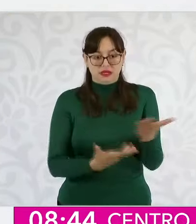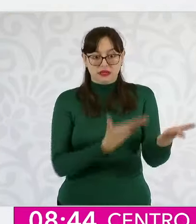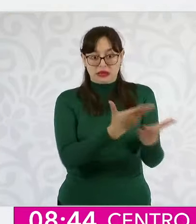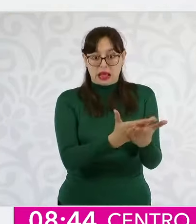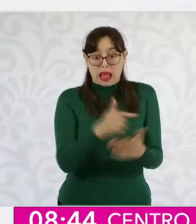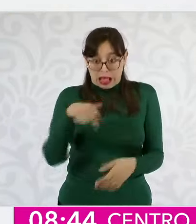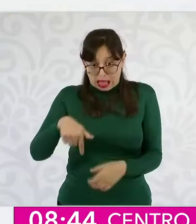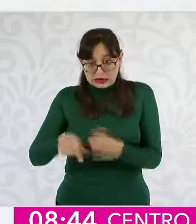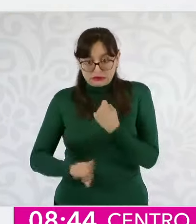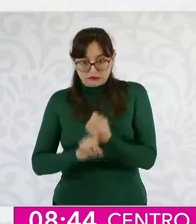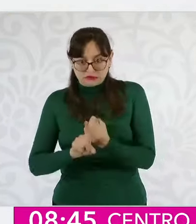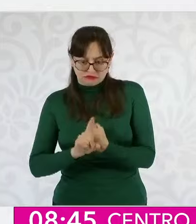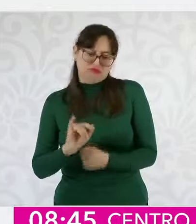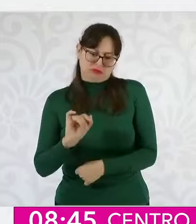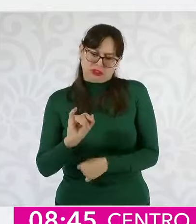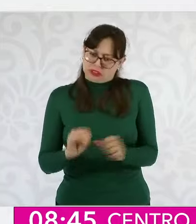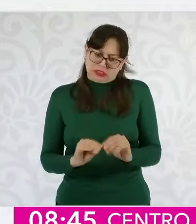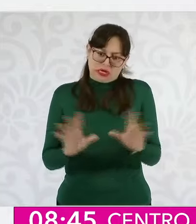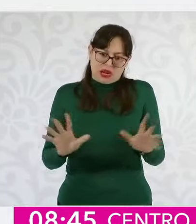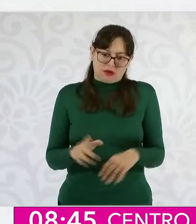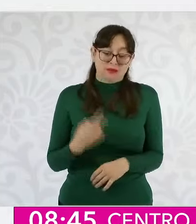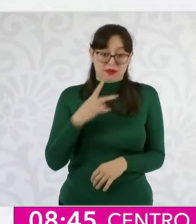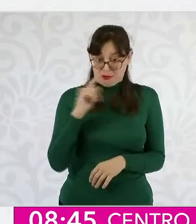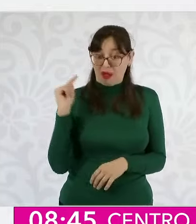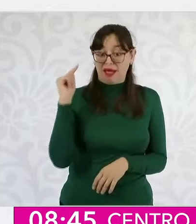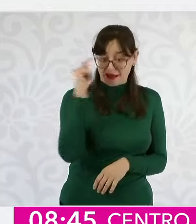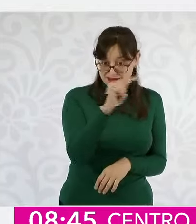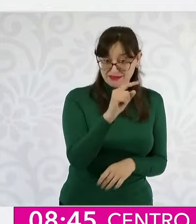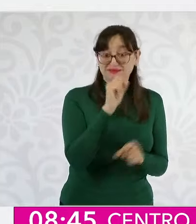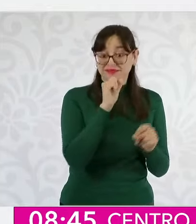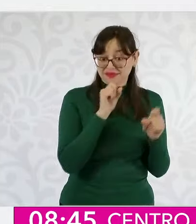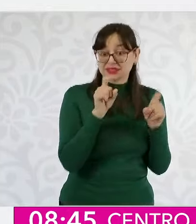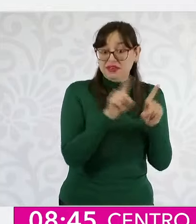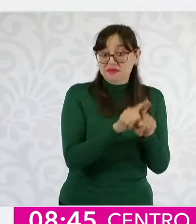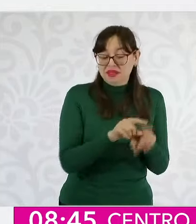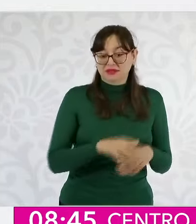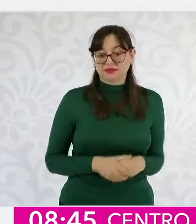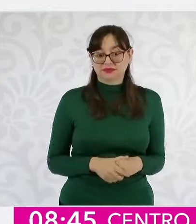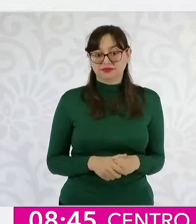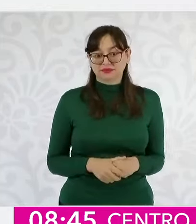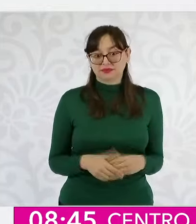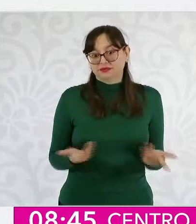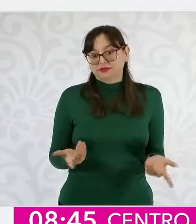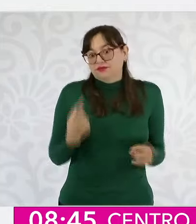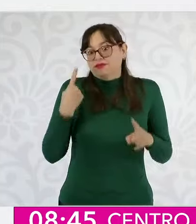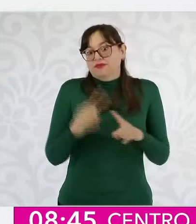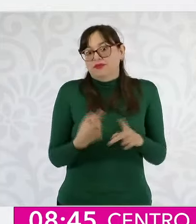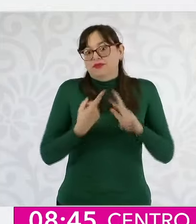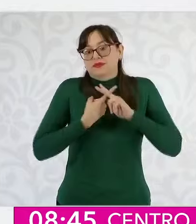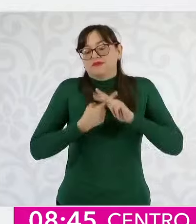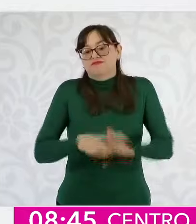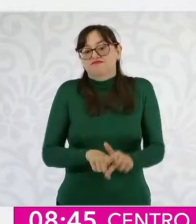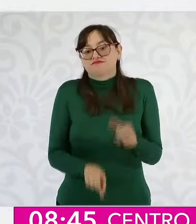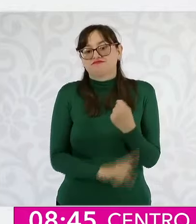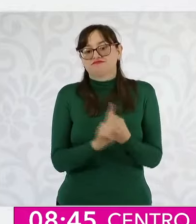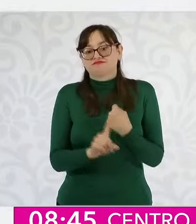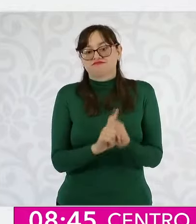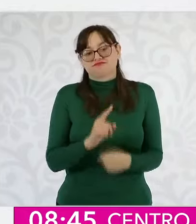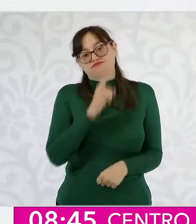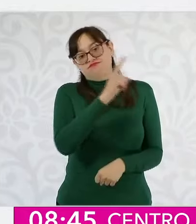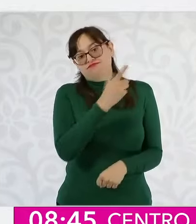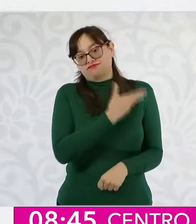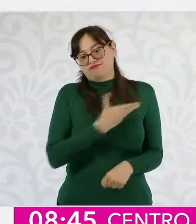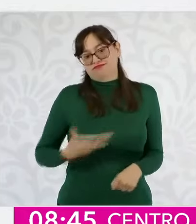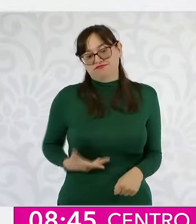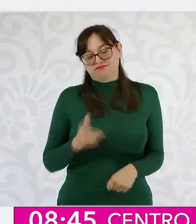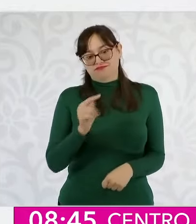mesa los impactos que eso tendría. ¿Quién abrió ese tema? Pues justamente el presidente Trump con la